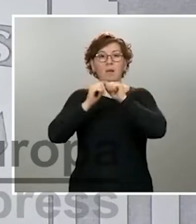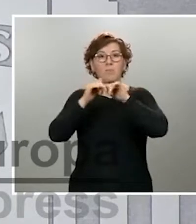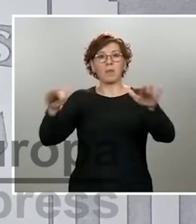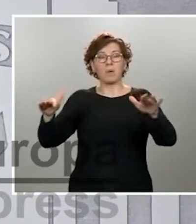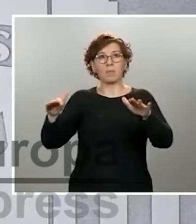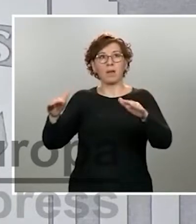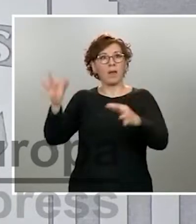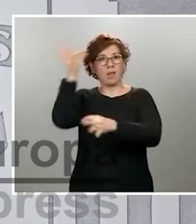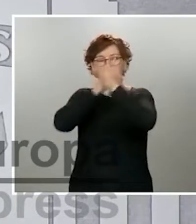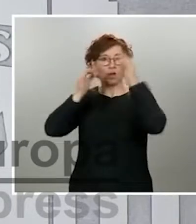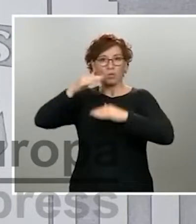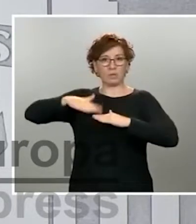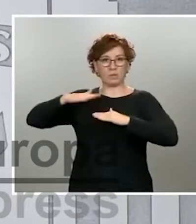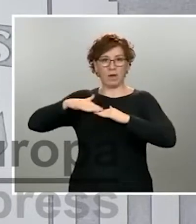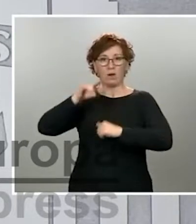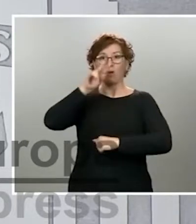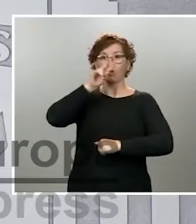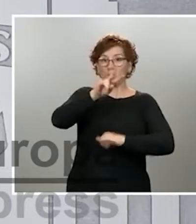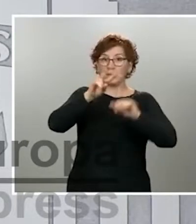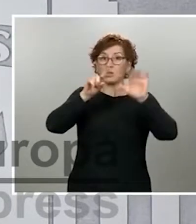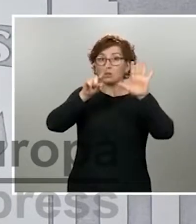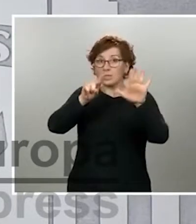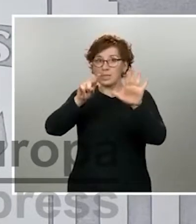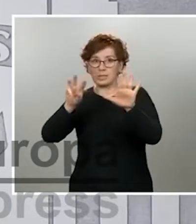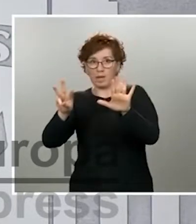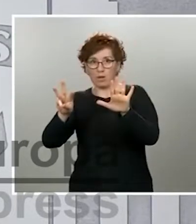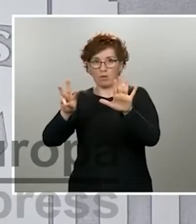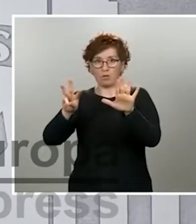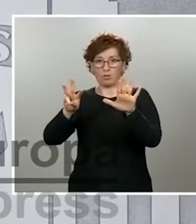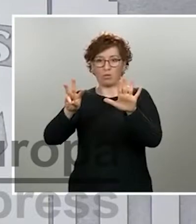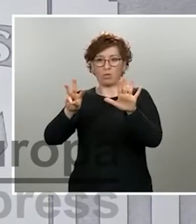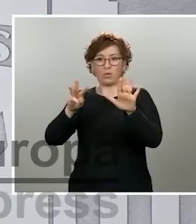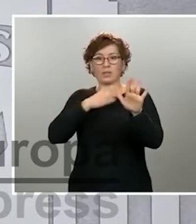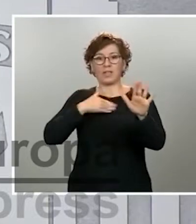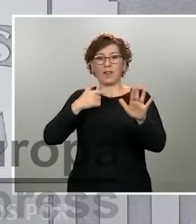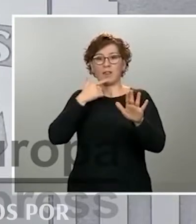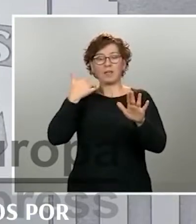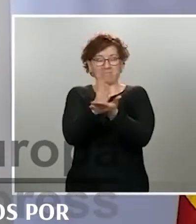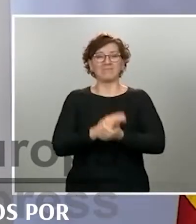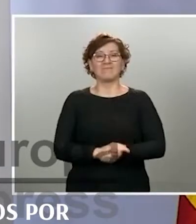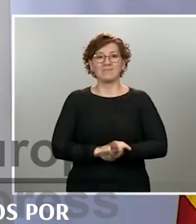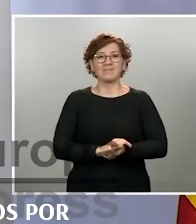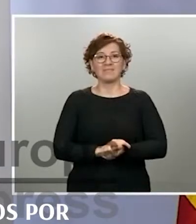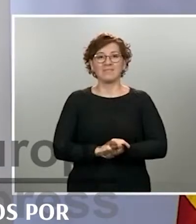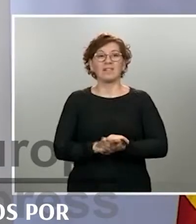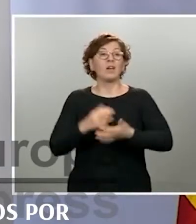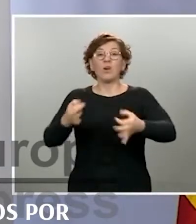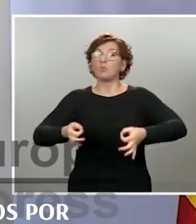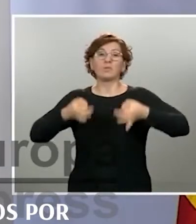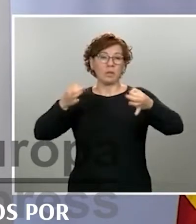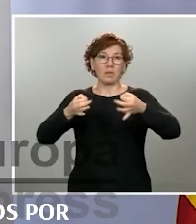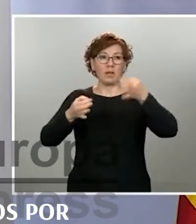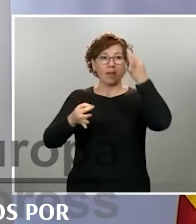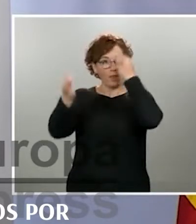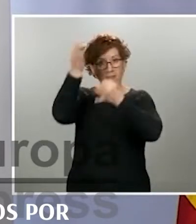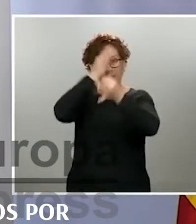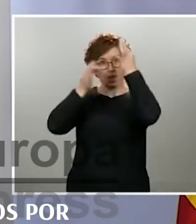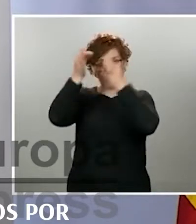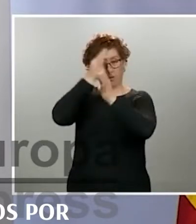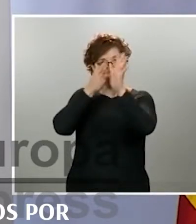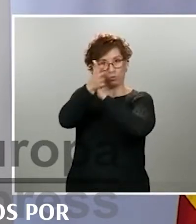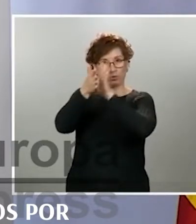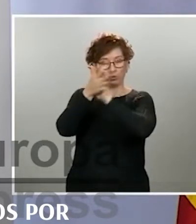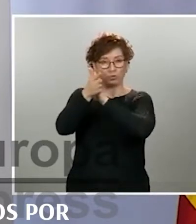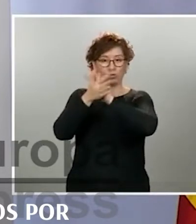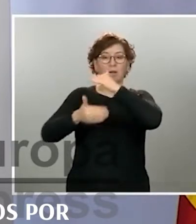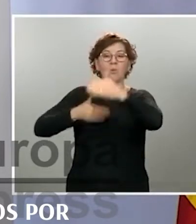268 es la segunda vez, además, que se baja de los 300 en los últimos días. Aún así, Simón ha avisado de que sigue